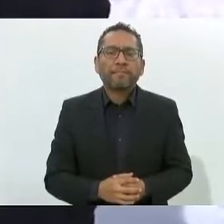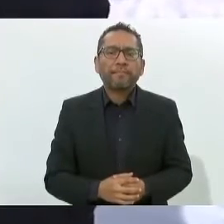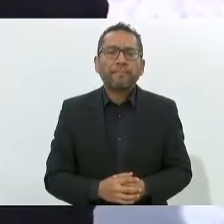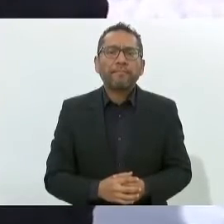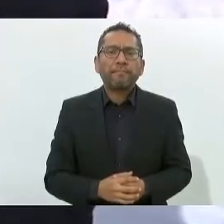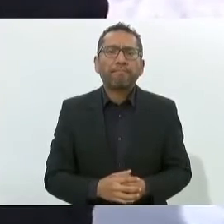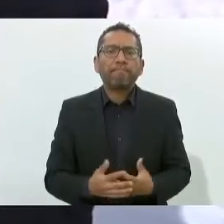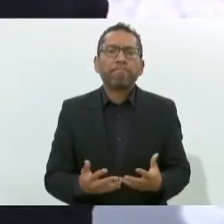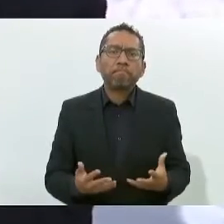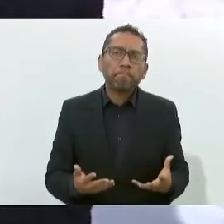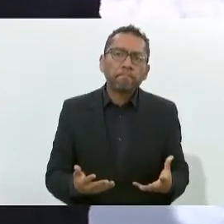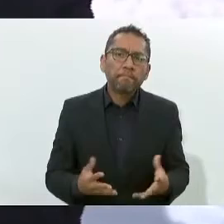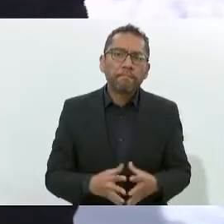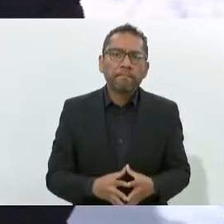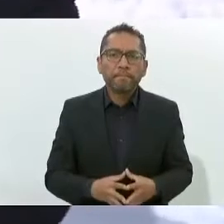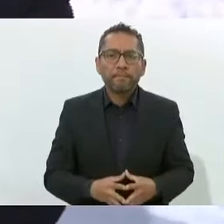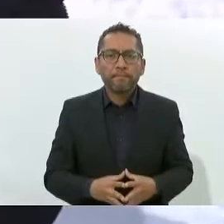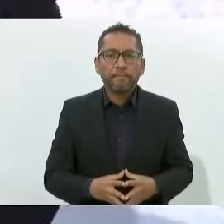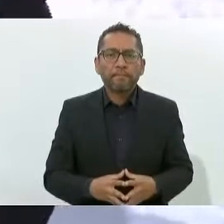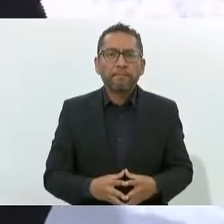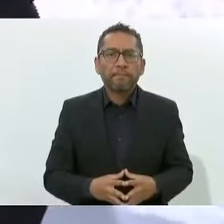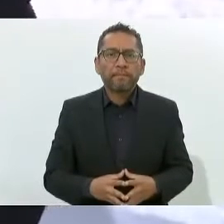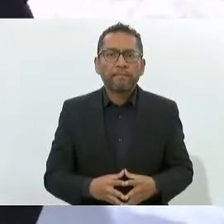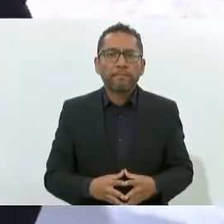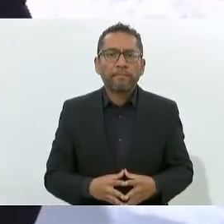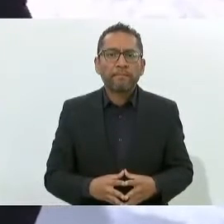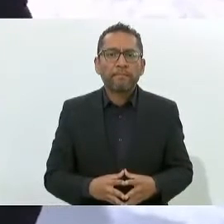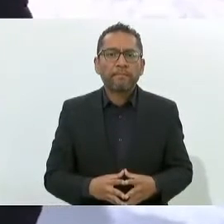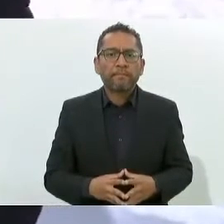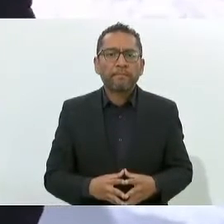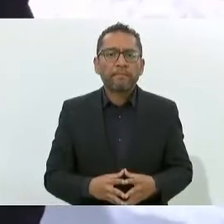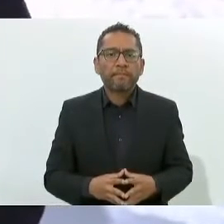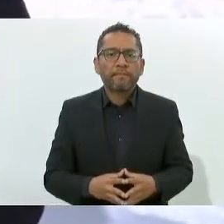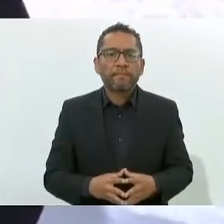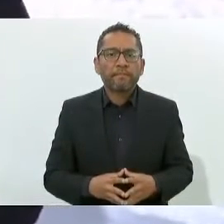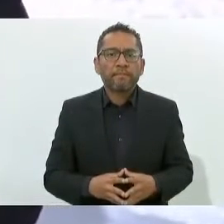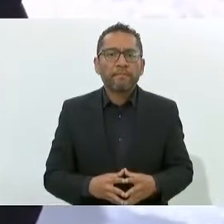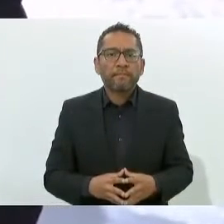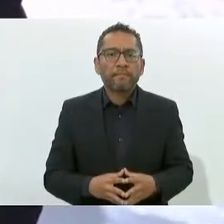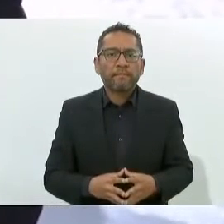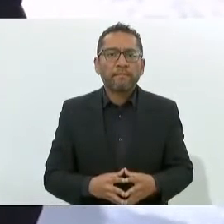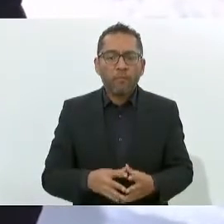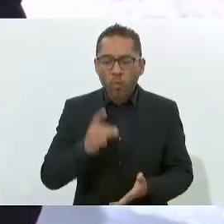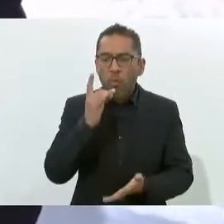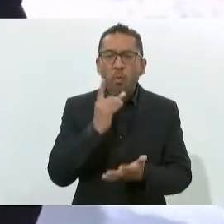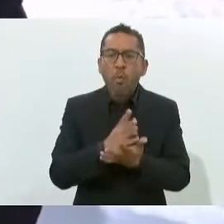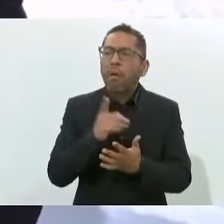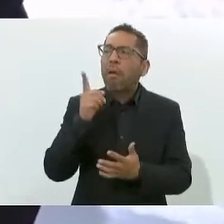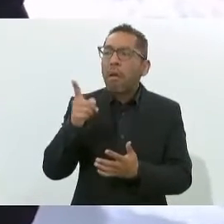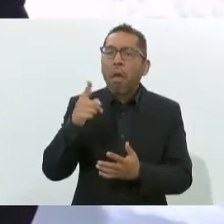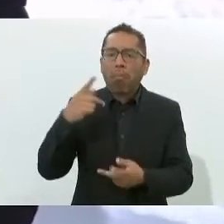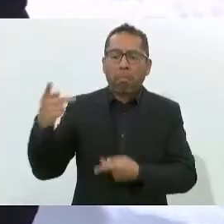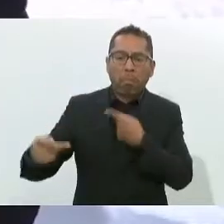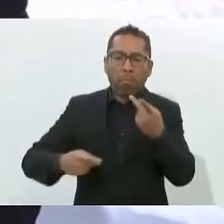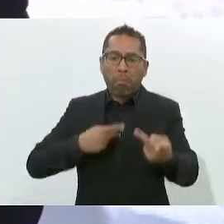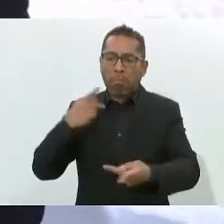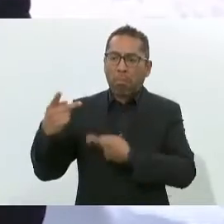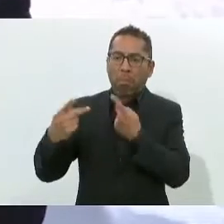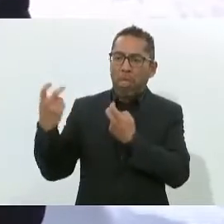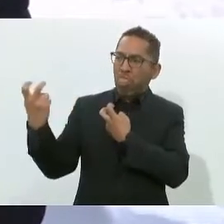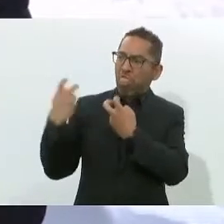y se dedican solo a cuestionarnos porque